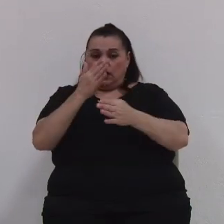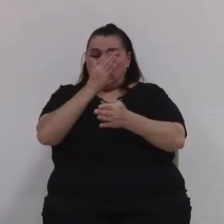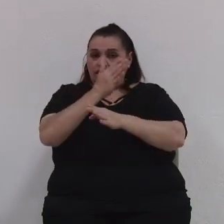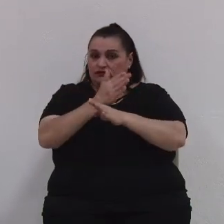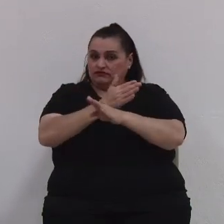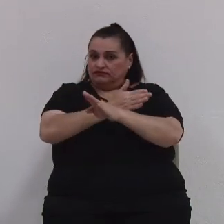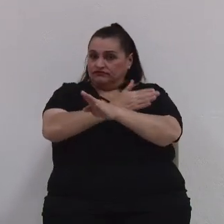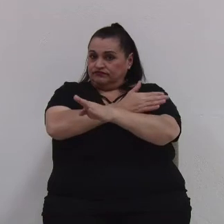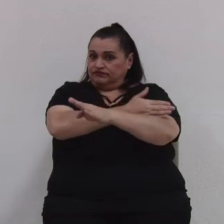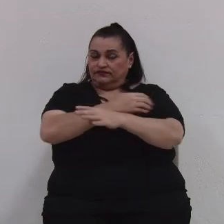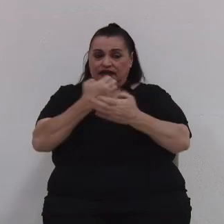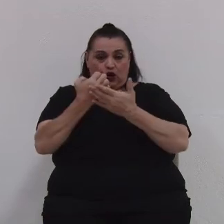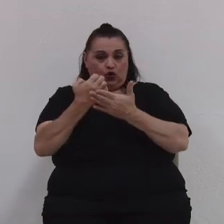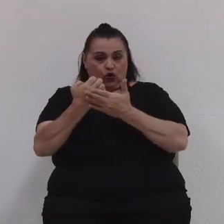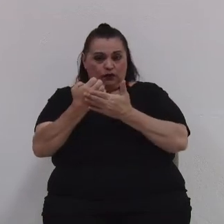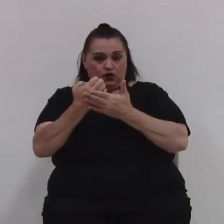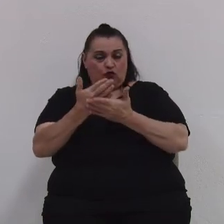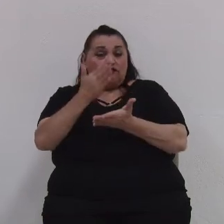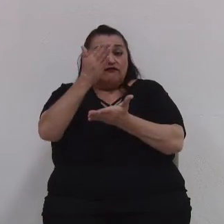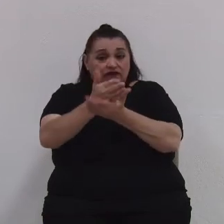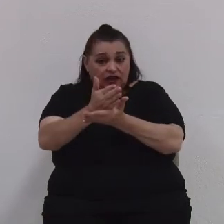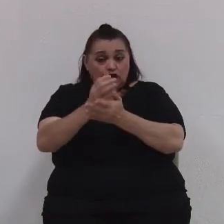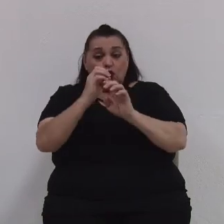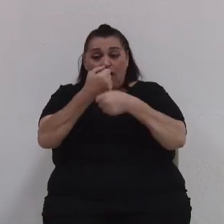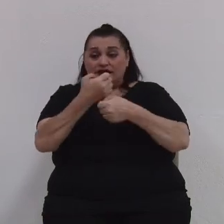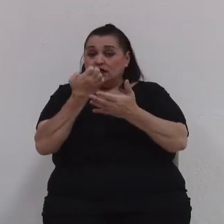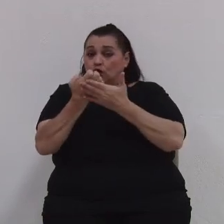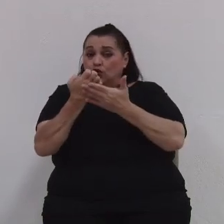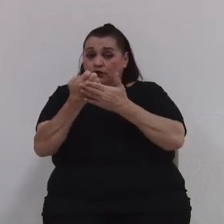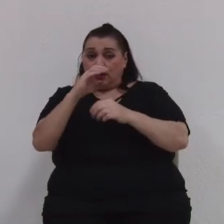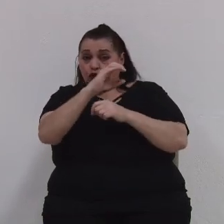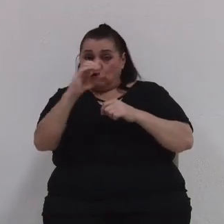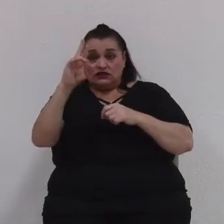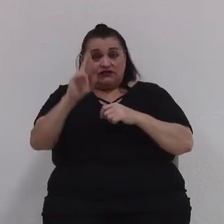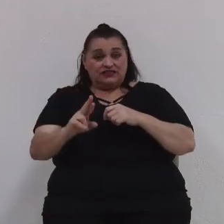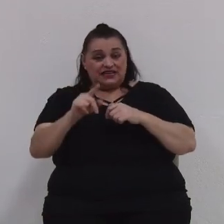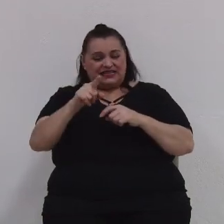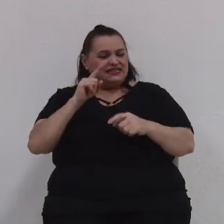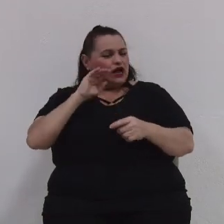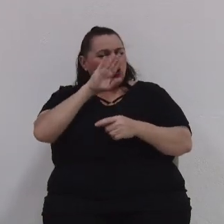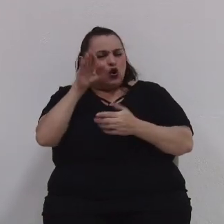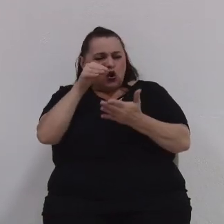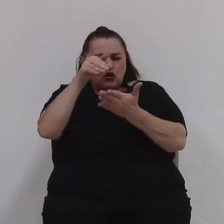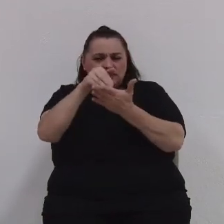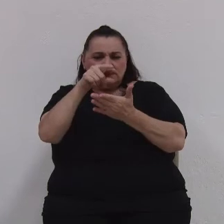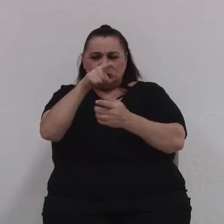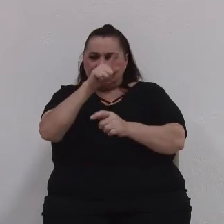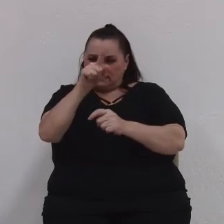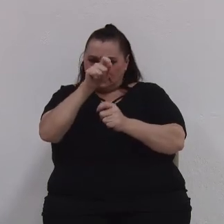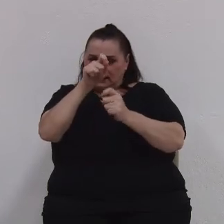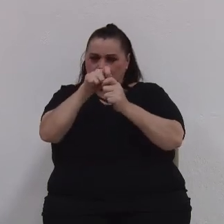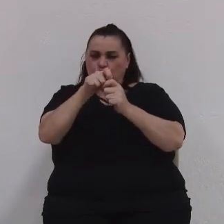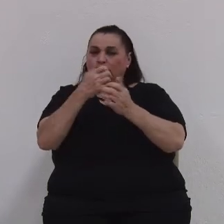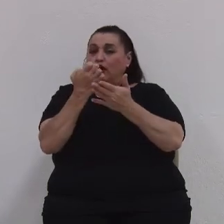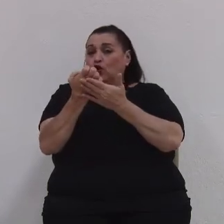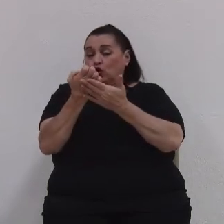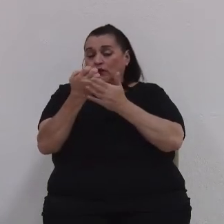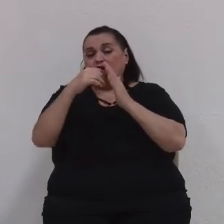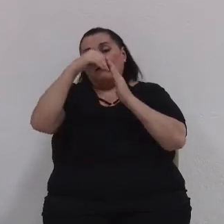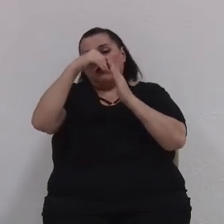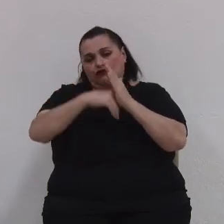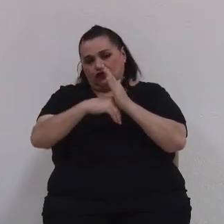al crecimiento económico, y hace de la economía costarricense, esa hiperconcentración, una economía